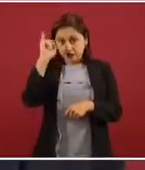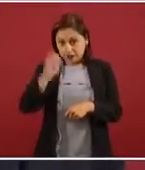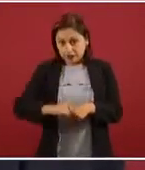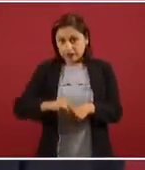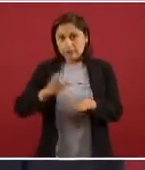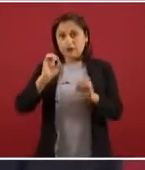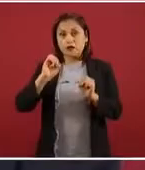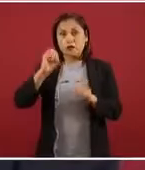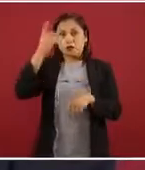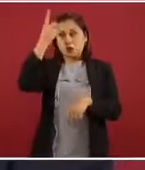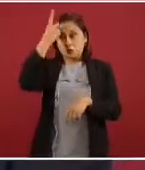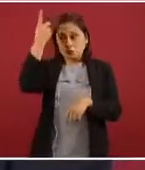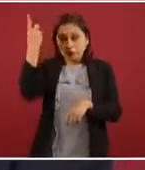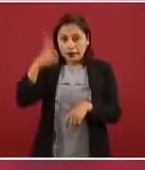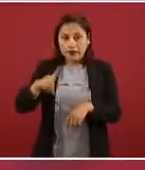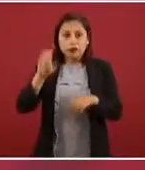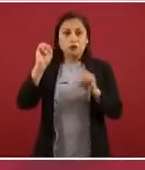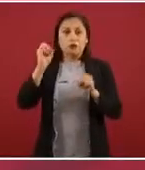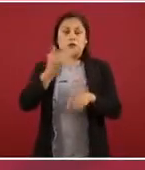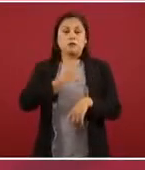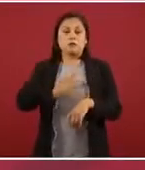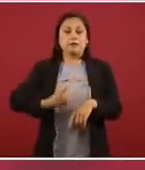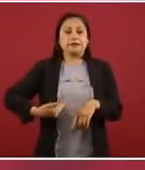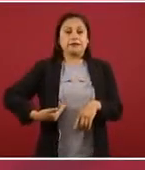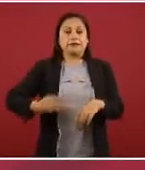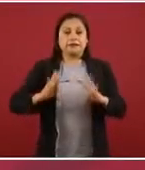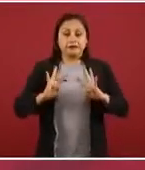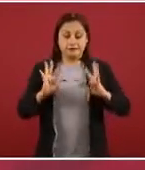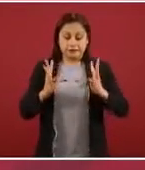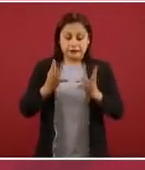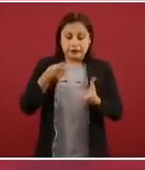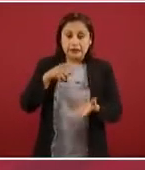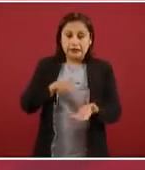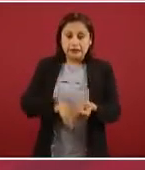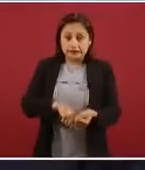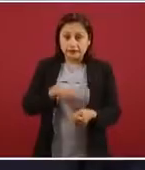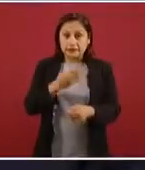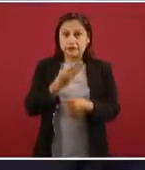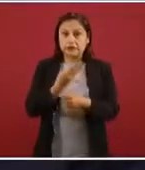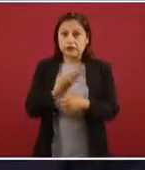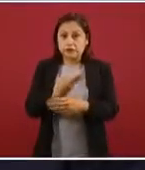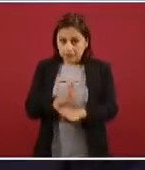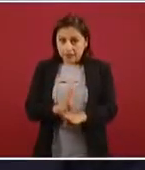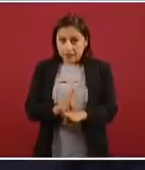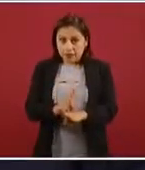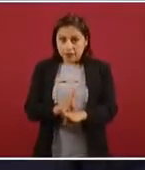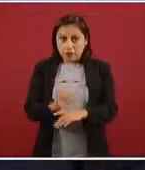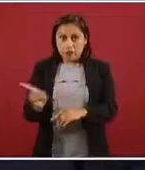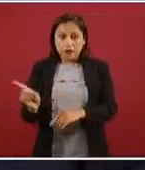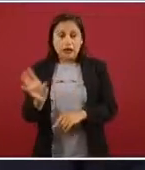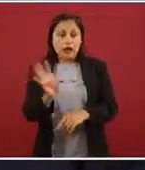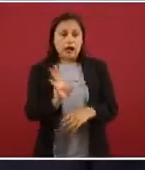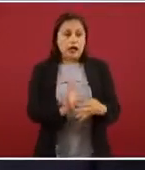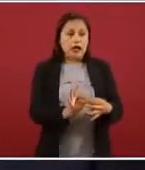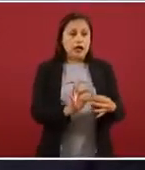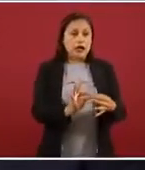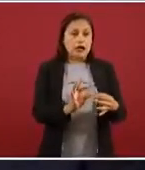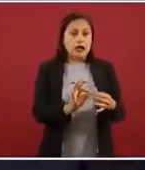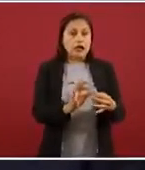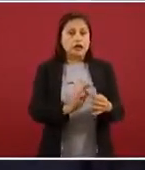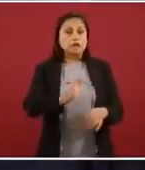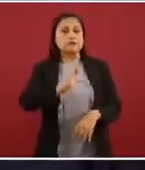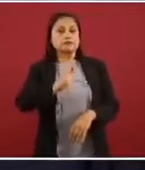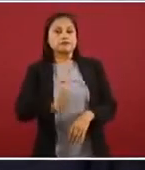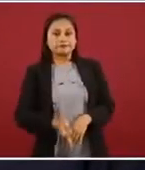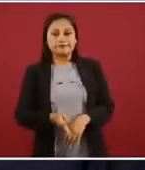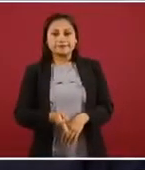o presidenta o presidente del consejo del banco de que eso era lo mejor, un poco